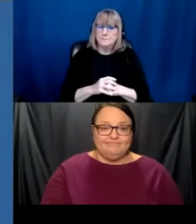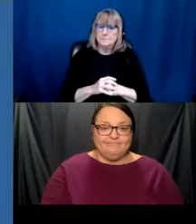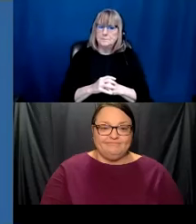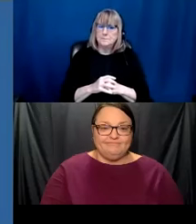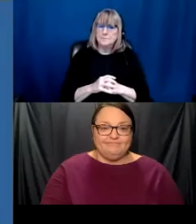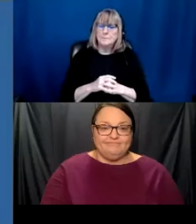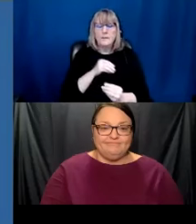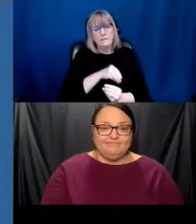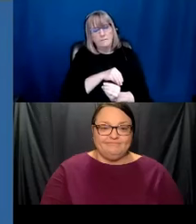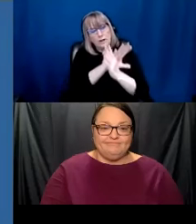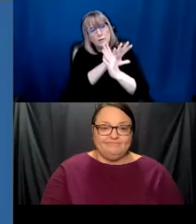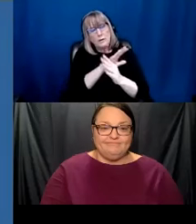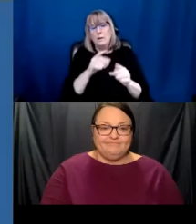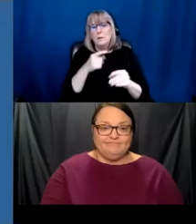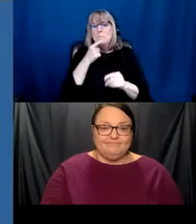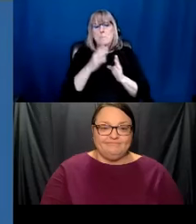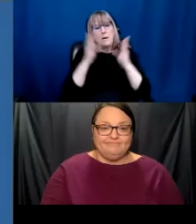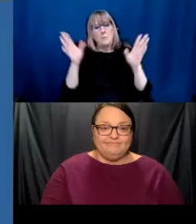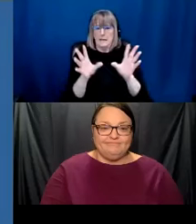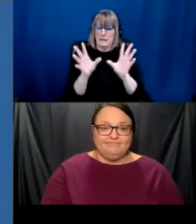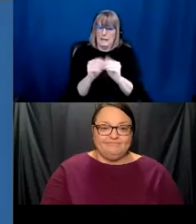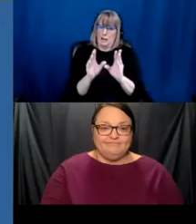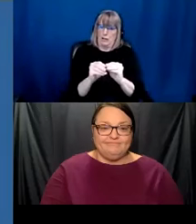A virtual public hearing may also